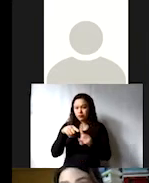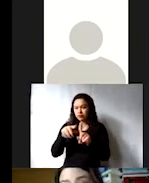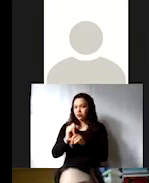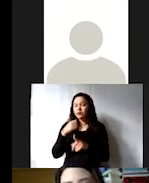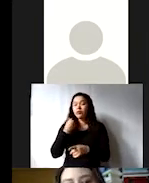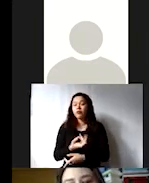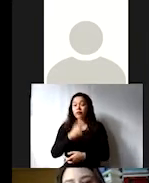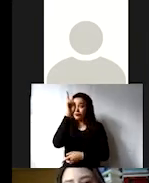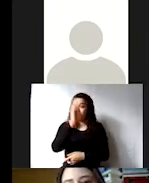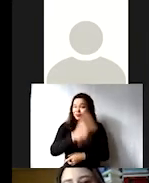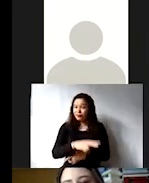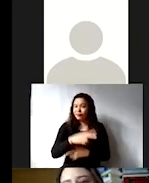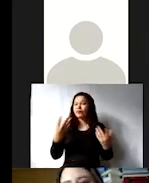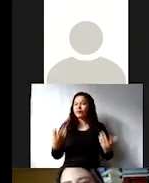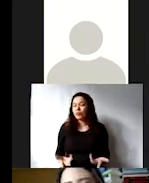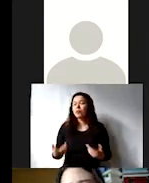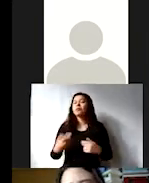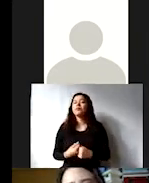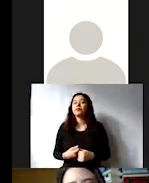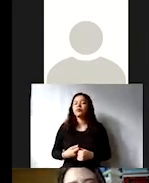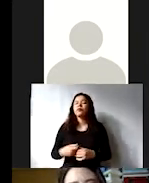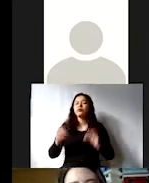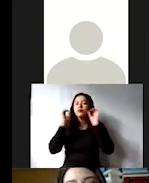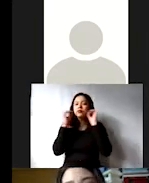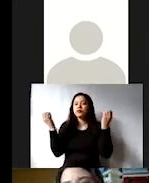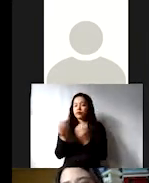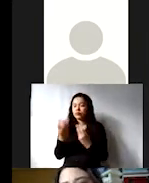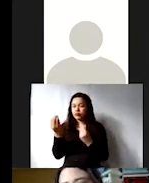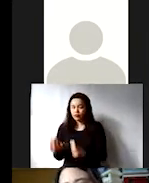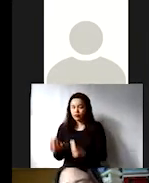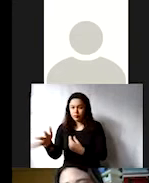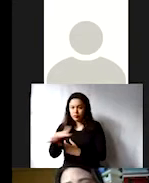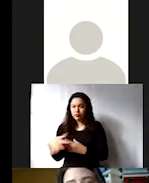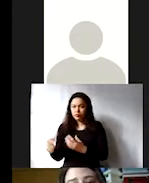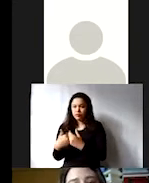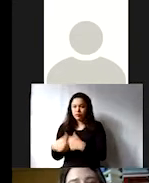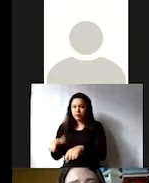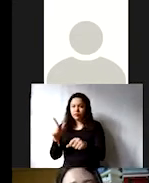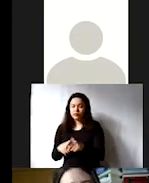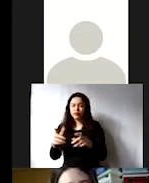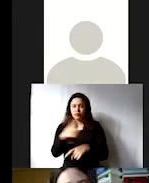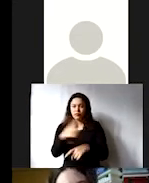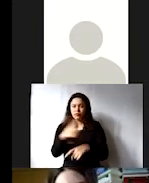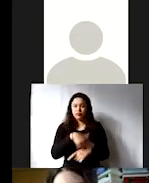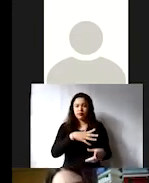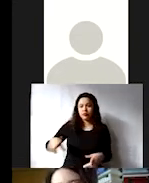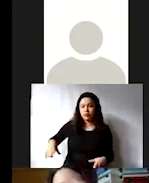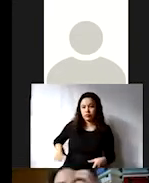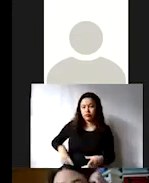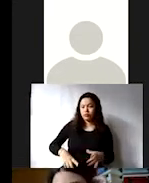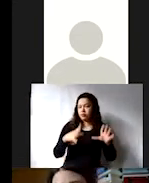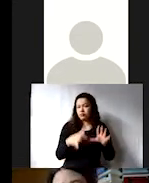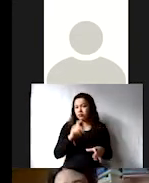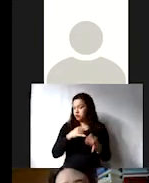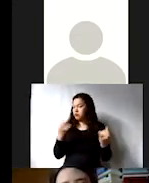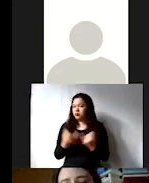realidad es que muchas organizaciones, tanto el sector social como el sector gubernamental o